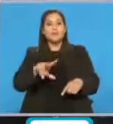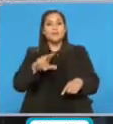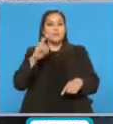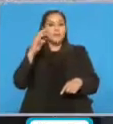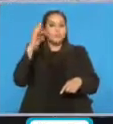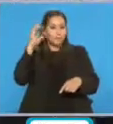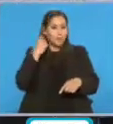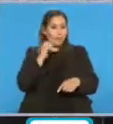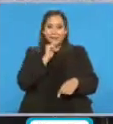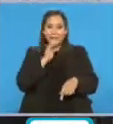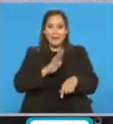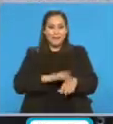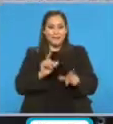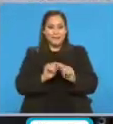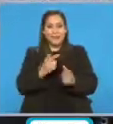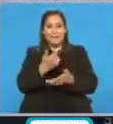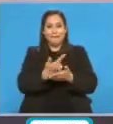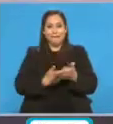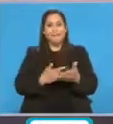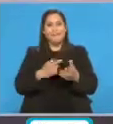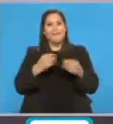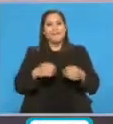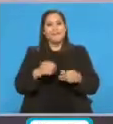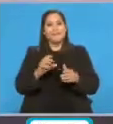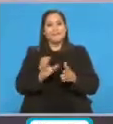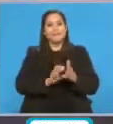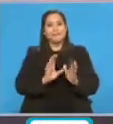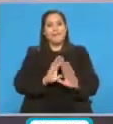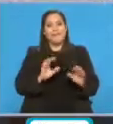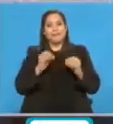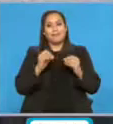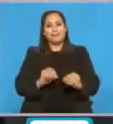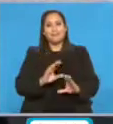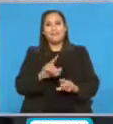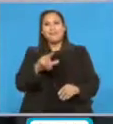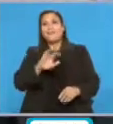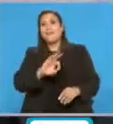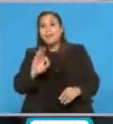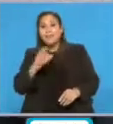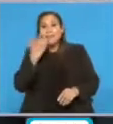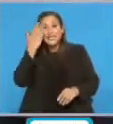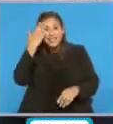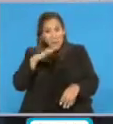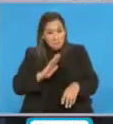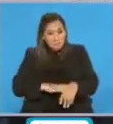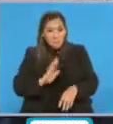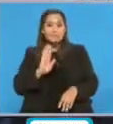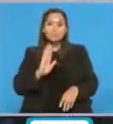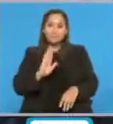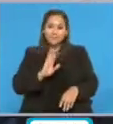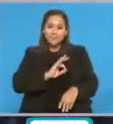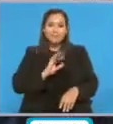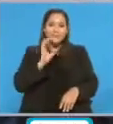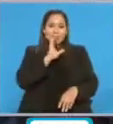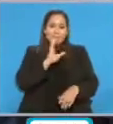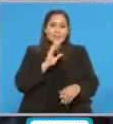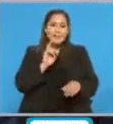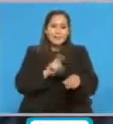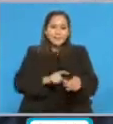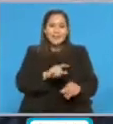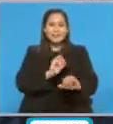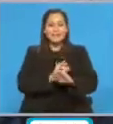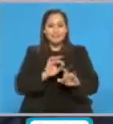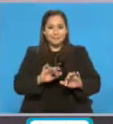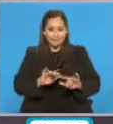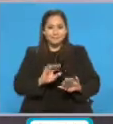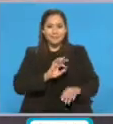nada más. Ahí nada está. Más para este mes. Y si usted no escuchó alguna fecha o quiere saber más, pues sígalos a través de las